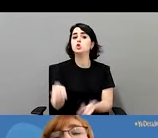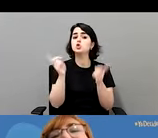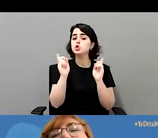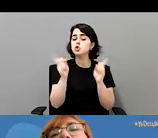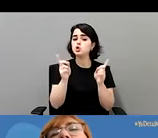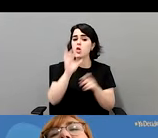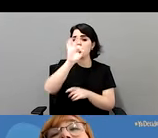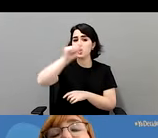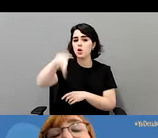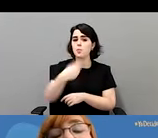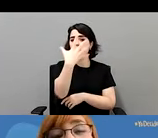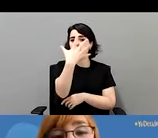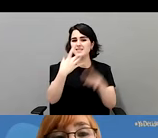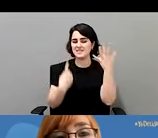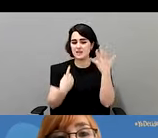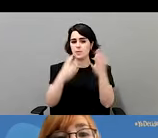el